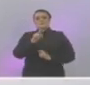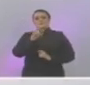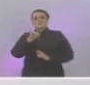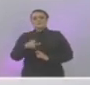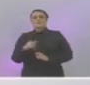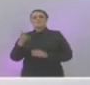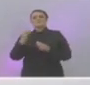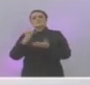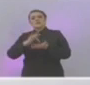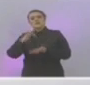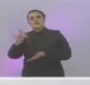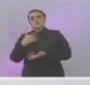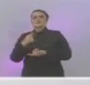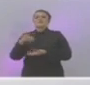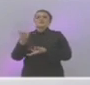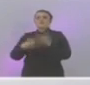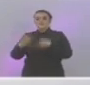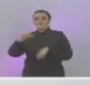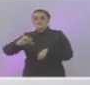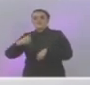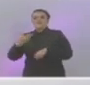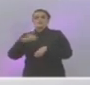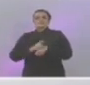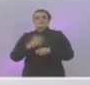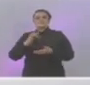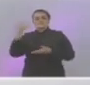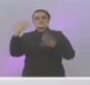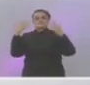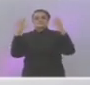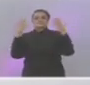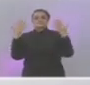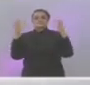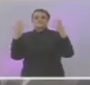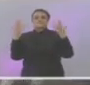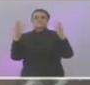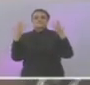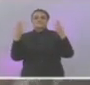Institucional. Muchas gracias, Alito, por estar aquí con nosotros.